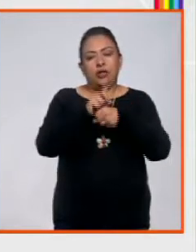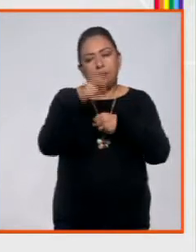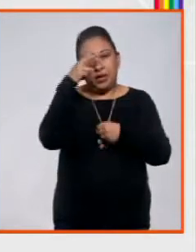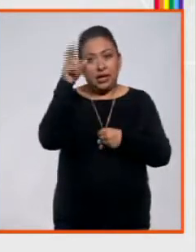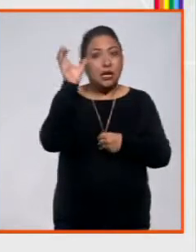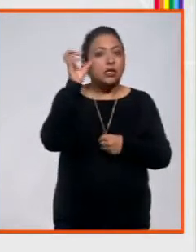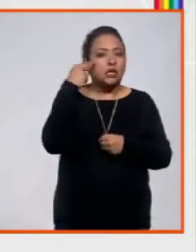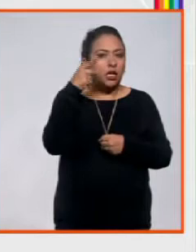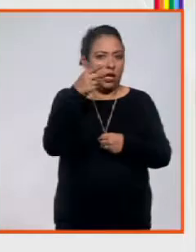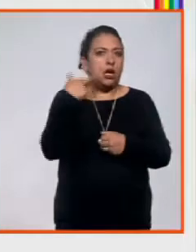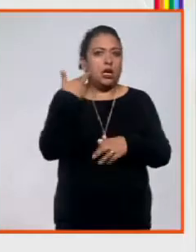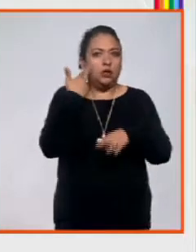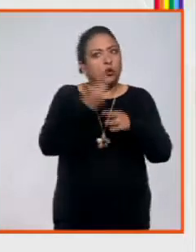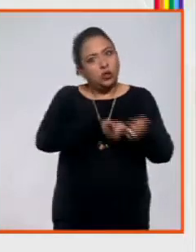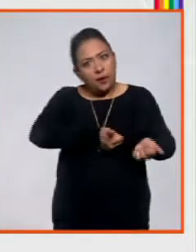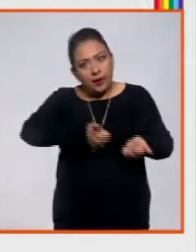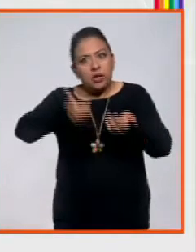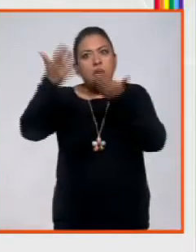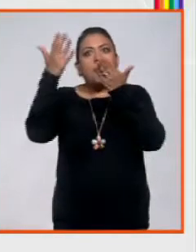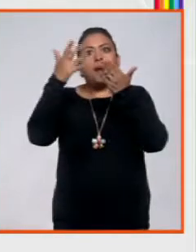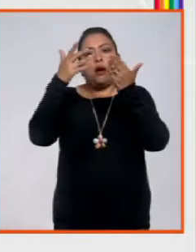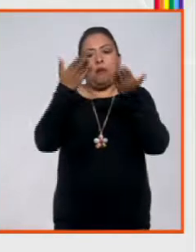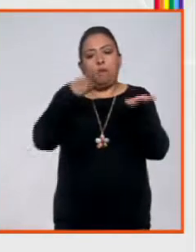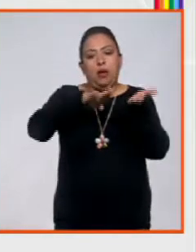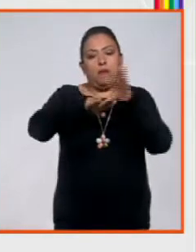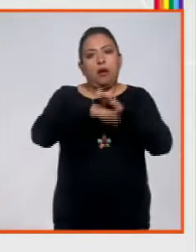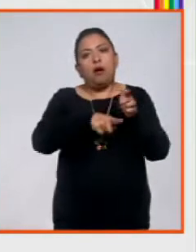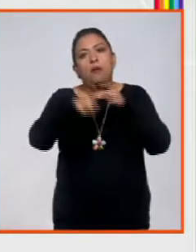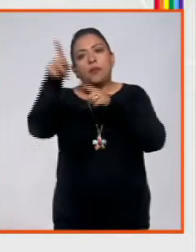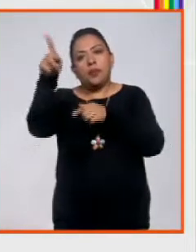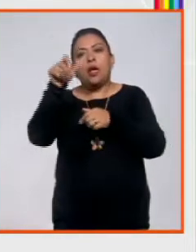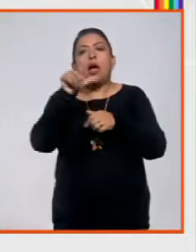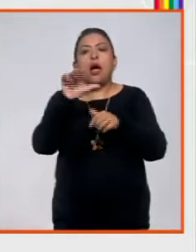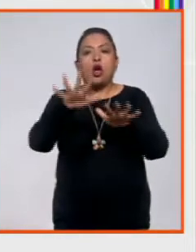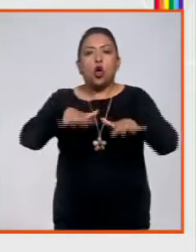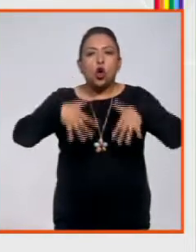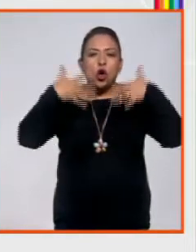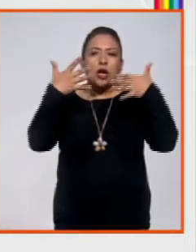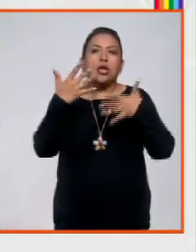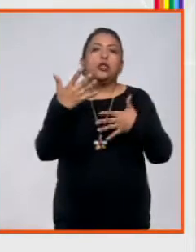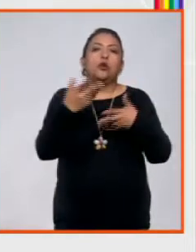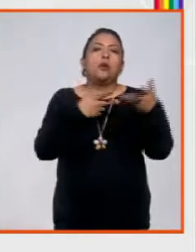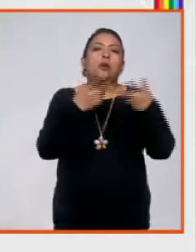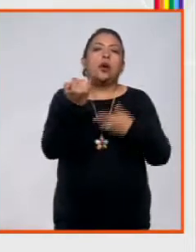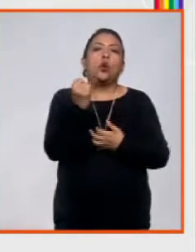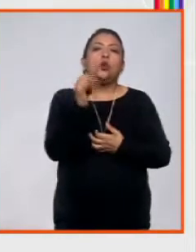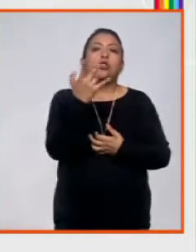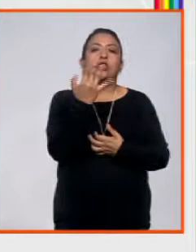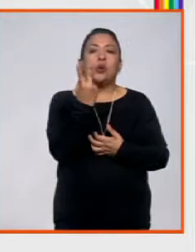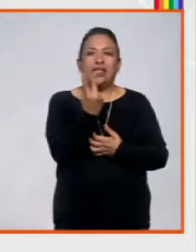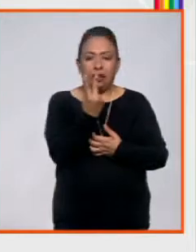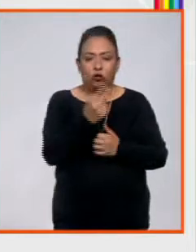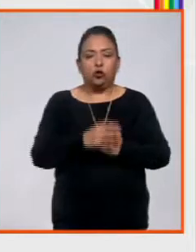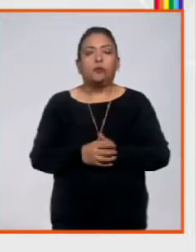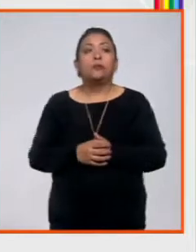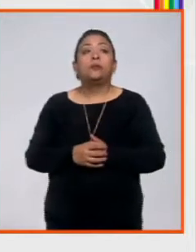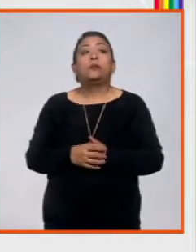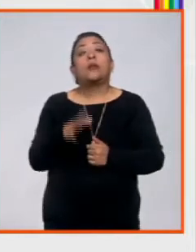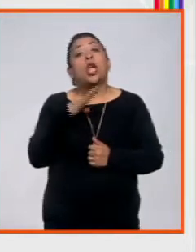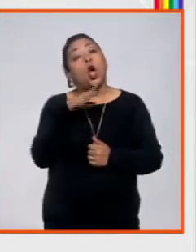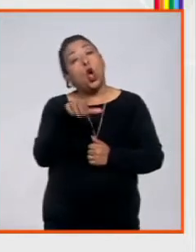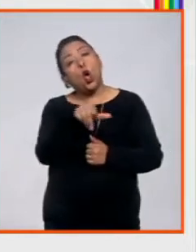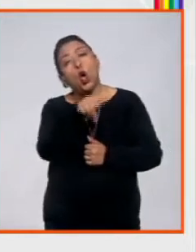fue el encargado de llevarse el mural a al congreso preparatorio del junio del 52 y hay